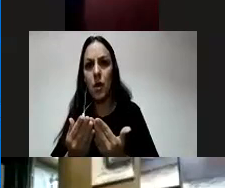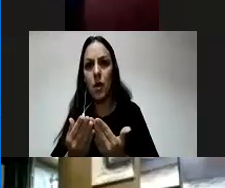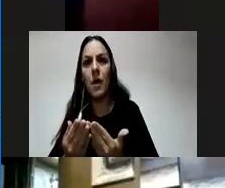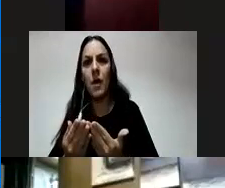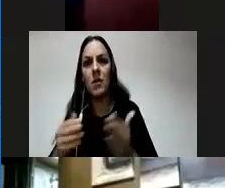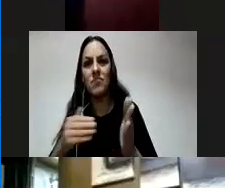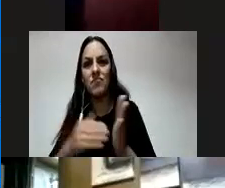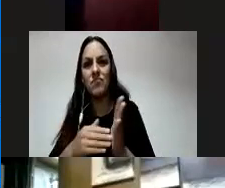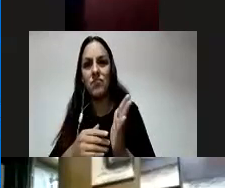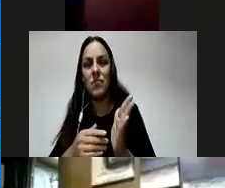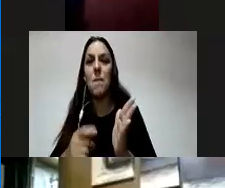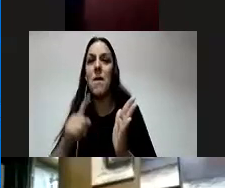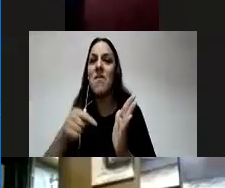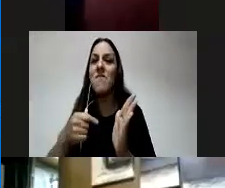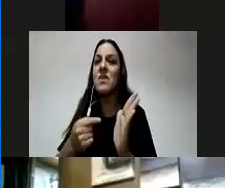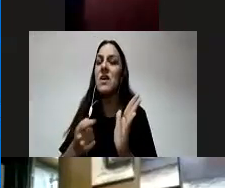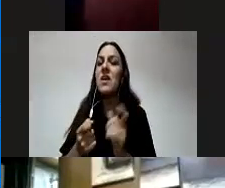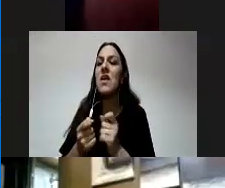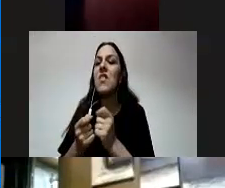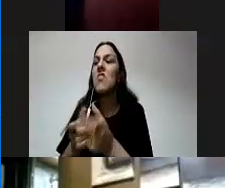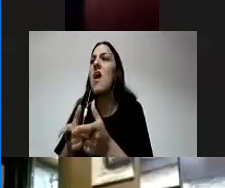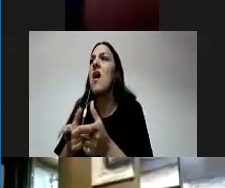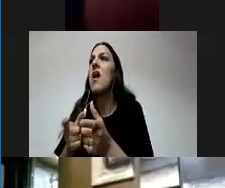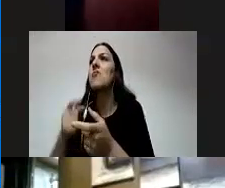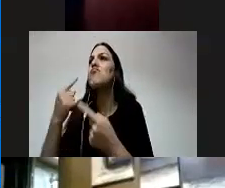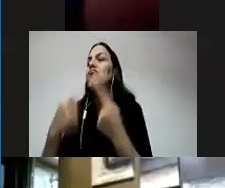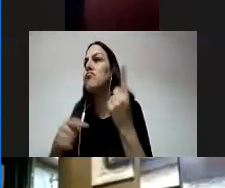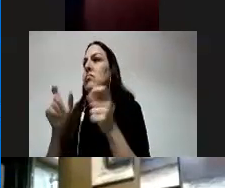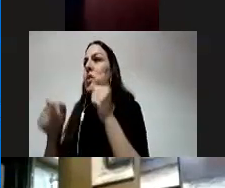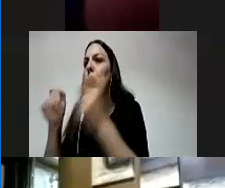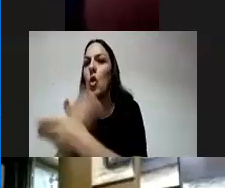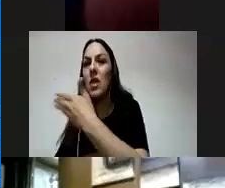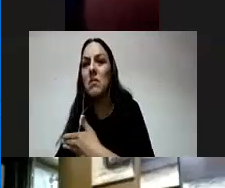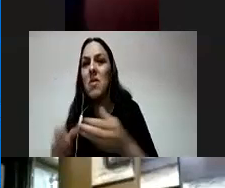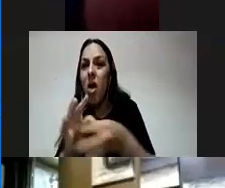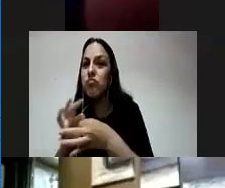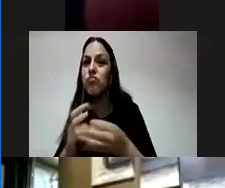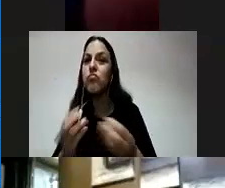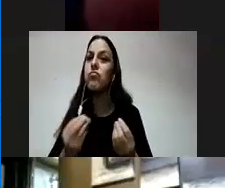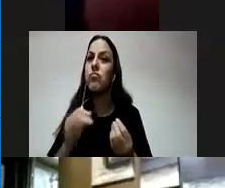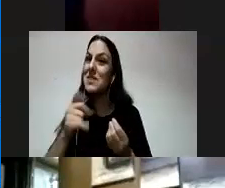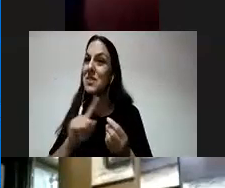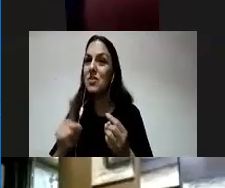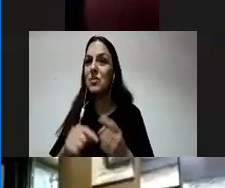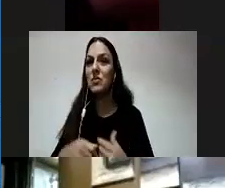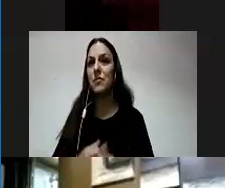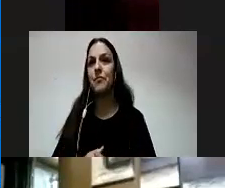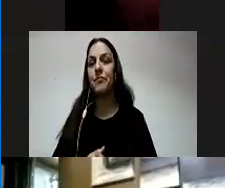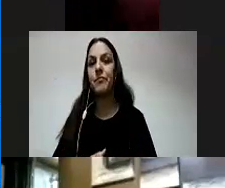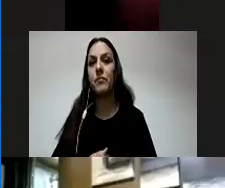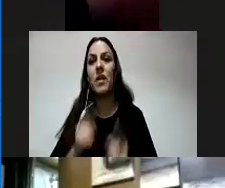el ejercicio de las facultades reglamentarias. Esta indagación cabe efectuarla con